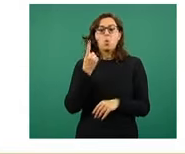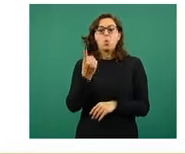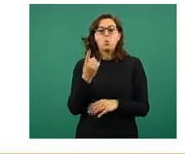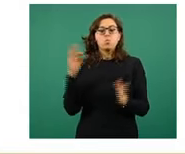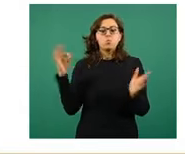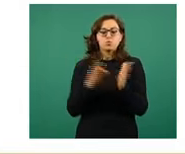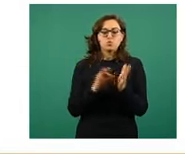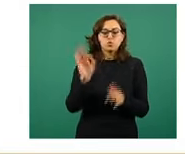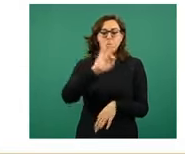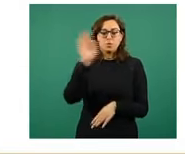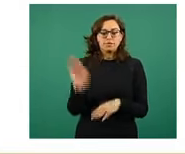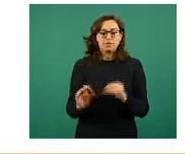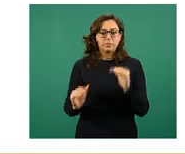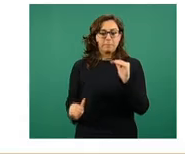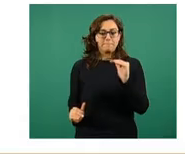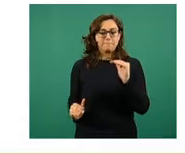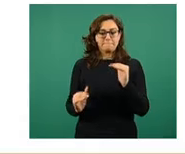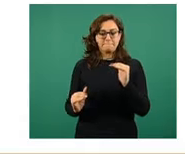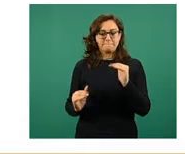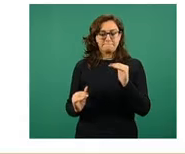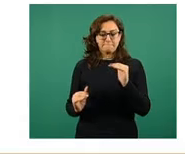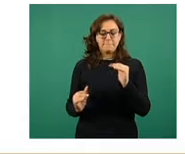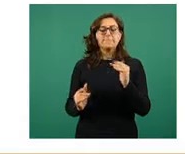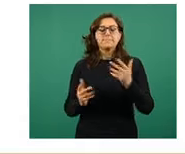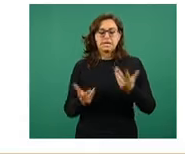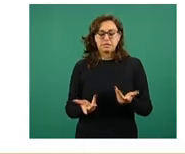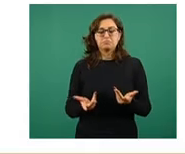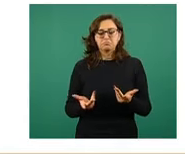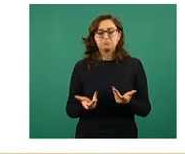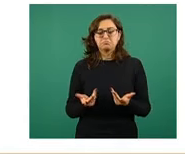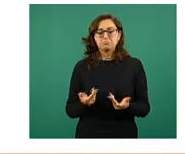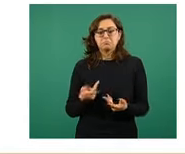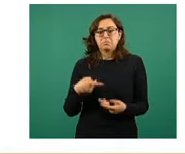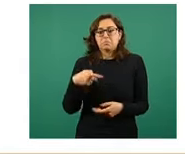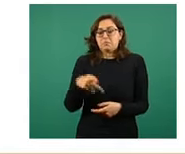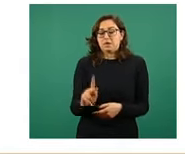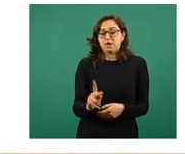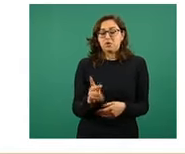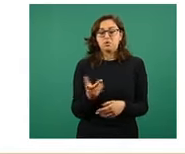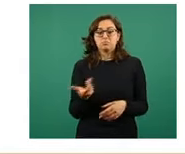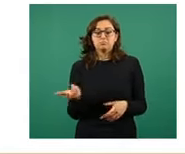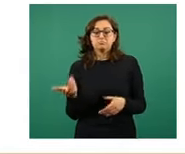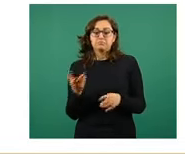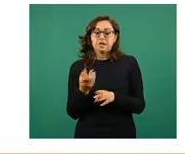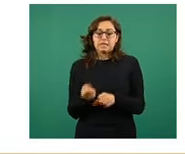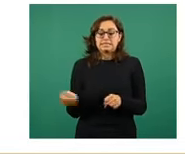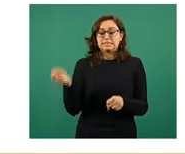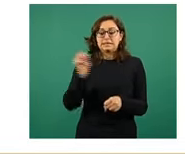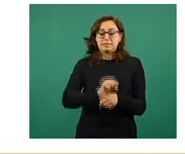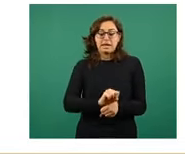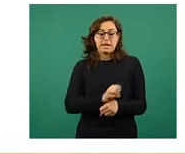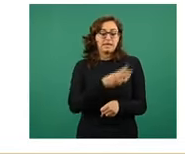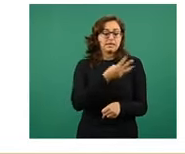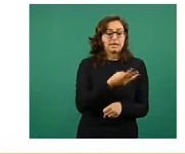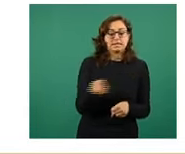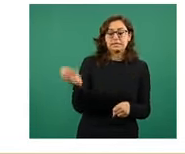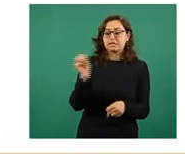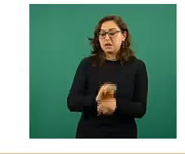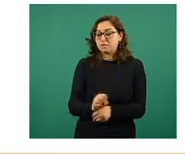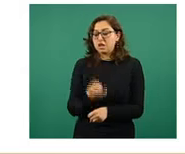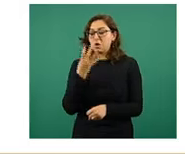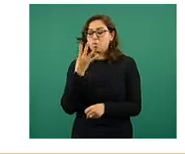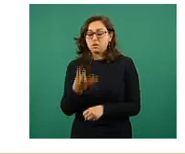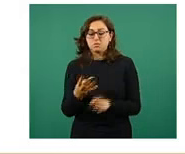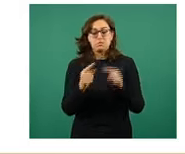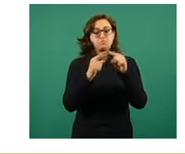porcentual para efectos de la caída en la curva, pues entre las semanas 3 y 4 todavía se mantiene